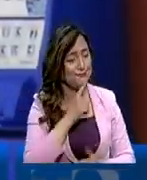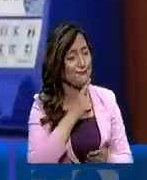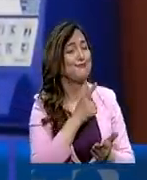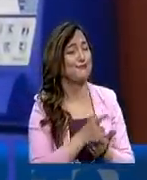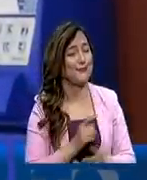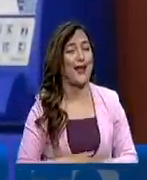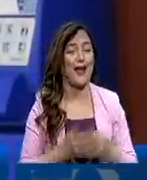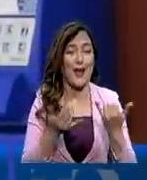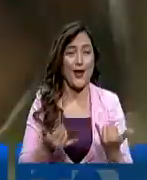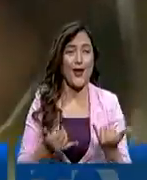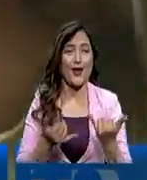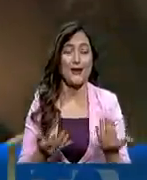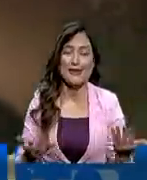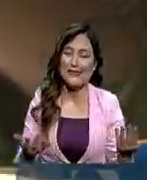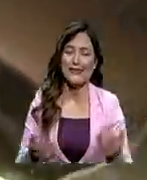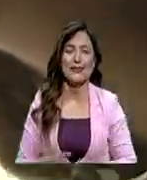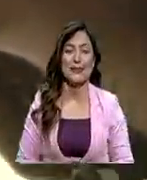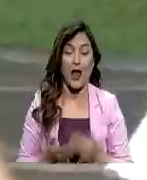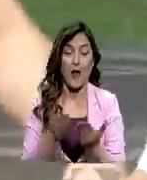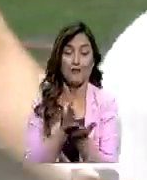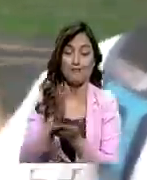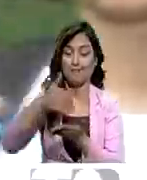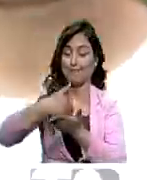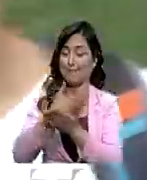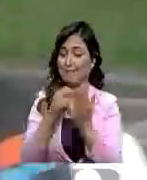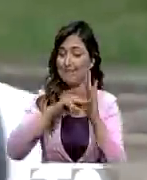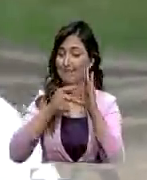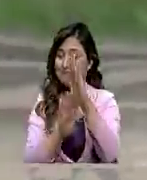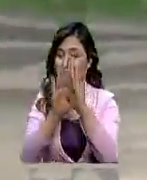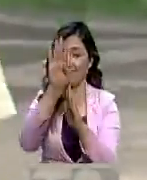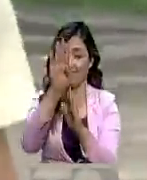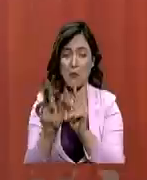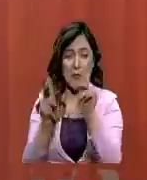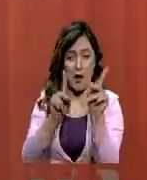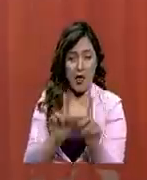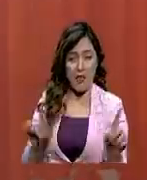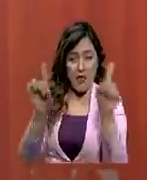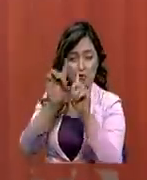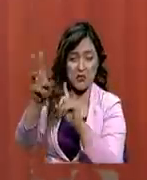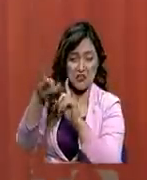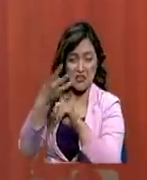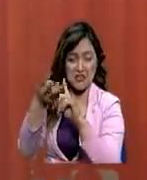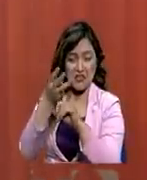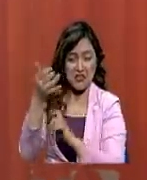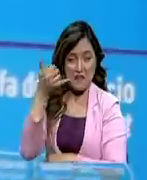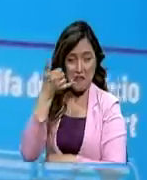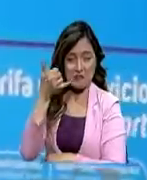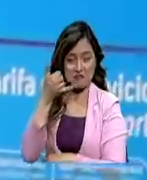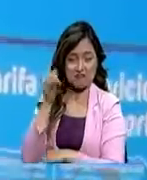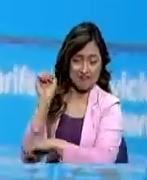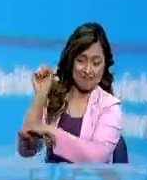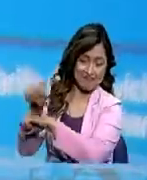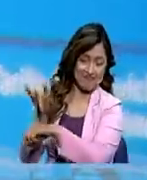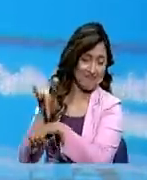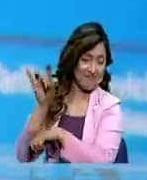la respuesta a la que no teníamos, ¿no? El acceso a nuevas tecnologías, los planes de datos y llamadas las han relegado. Hablar de estos